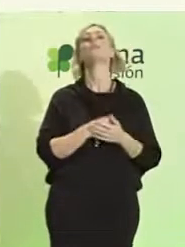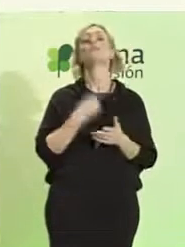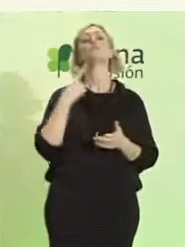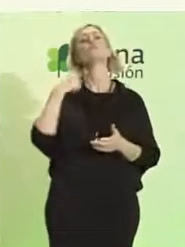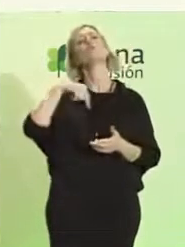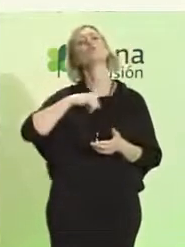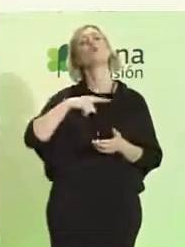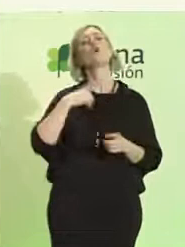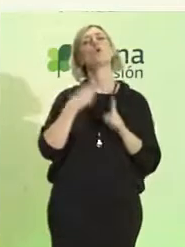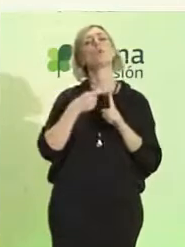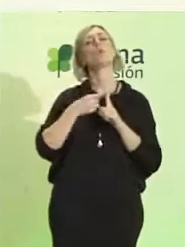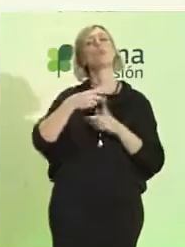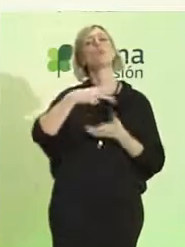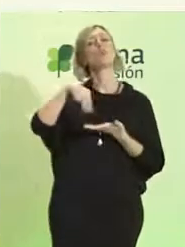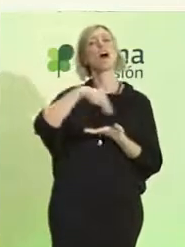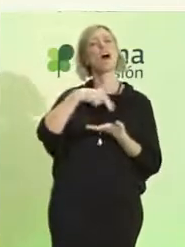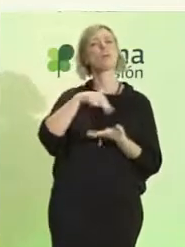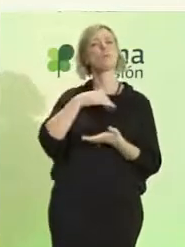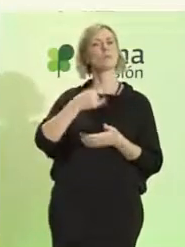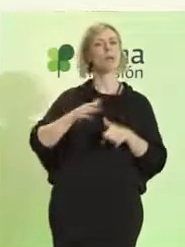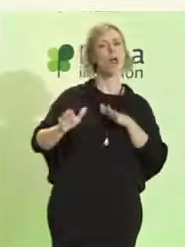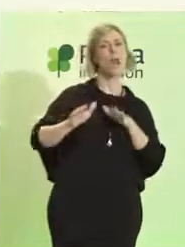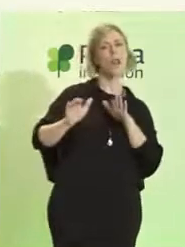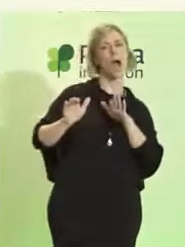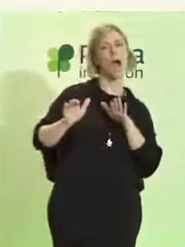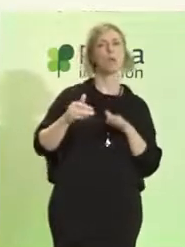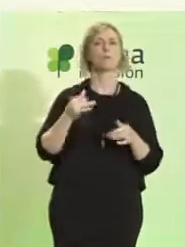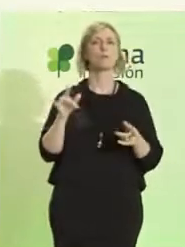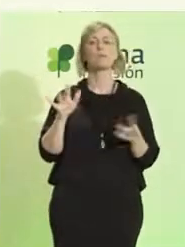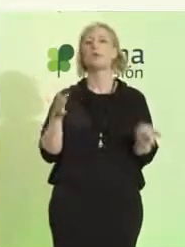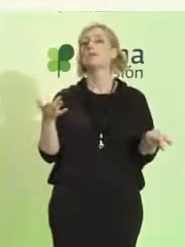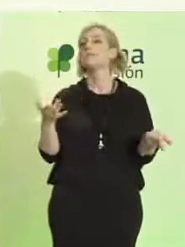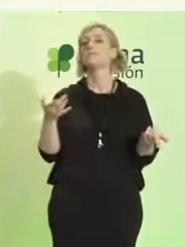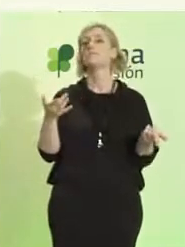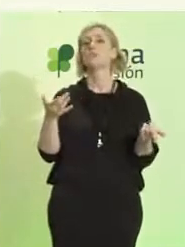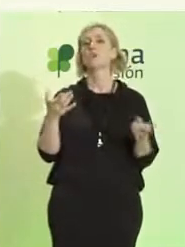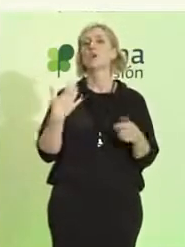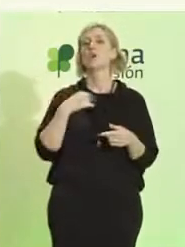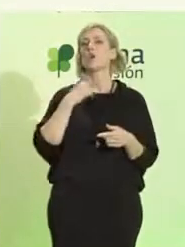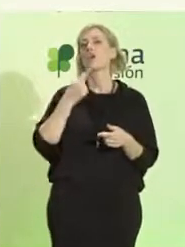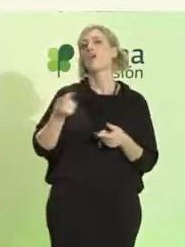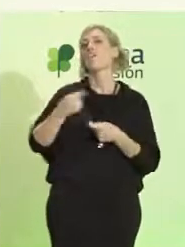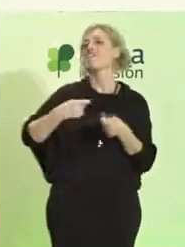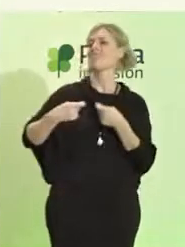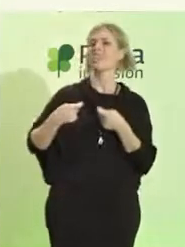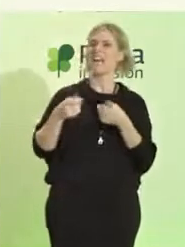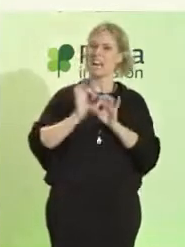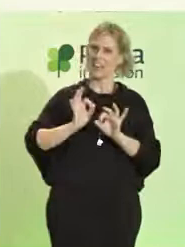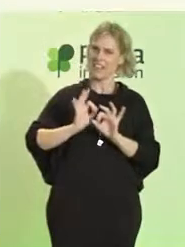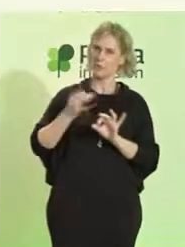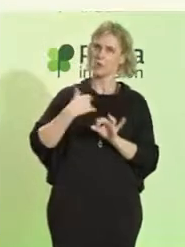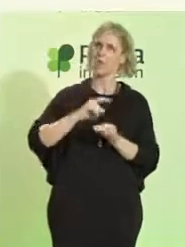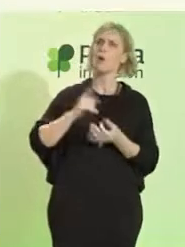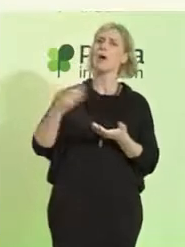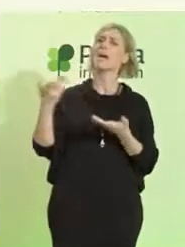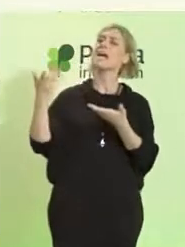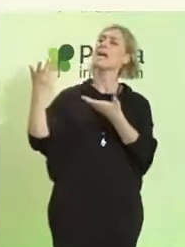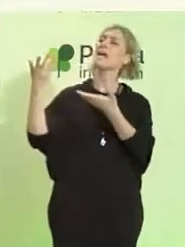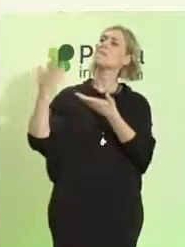pero también utilizamos el rap, utilizamos el freestyle. Con esto no quiero vender la moto de lo que hacemos, sino invitaros y animaros a